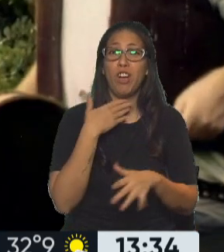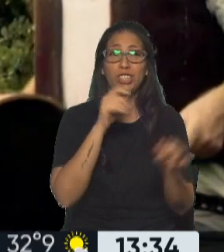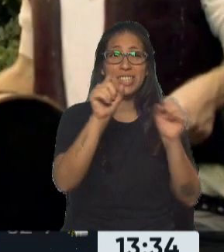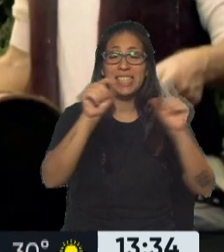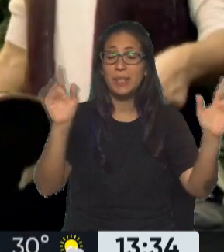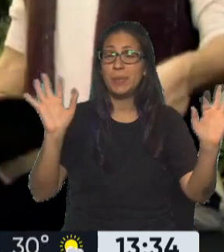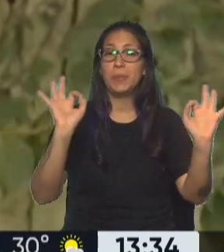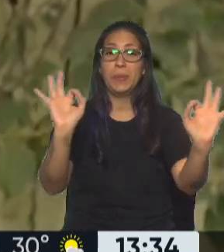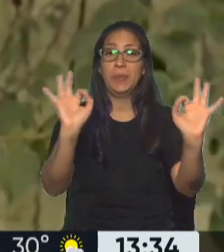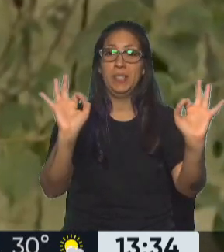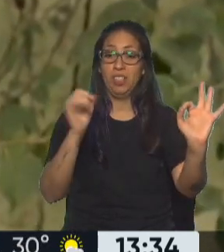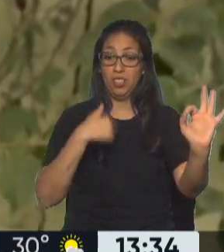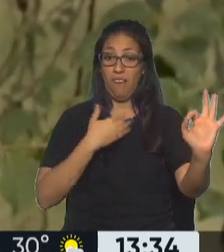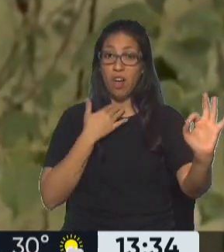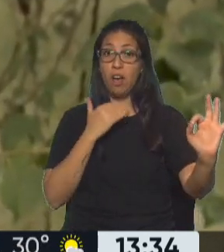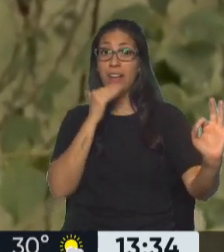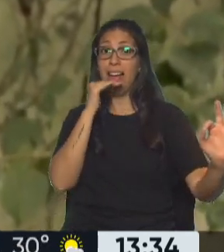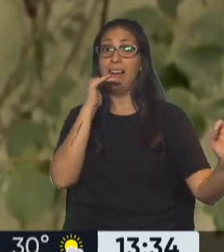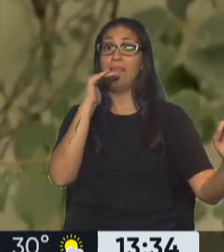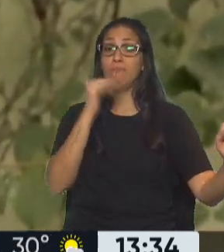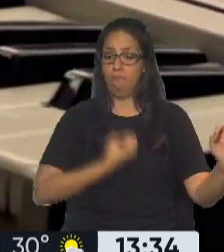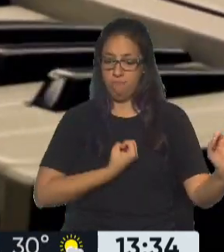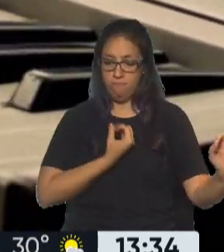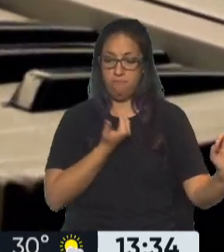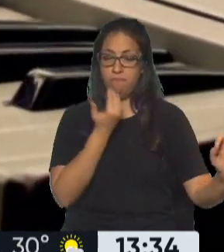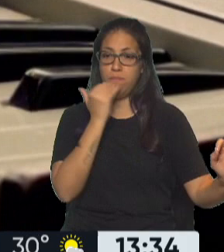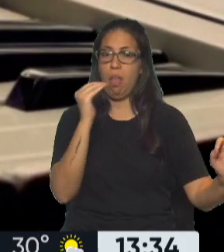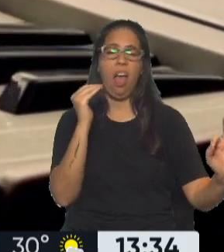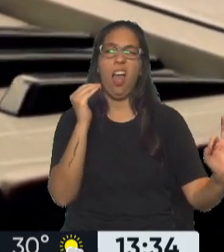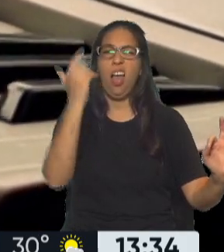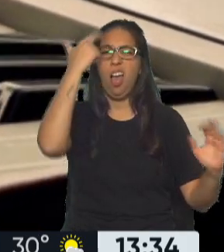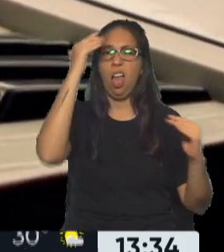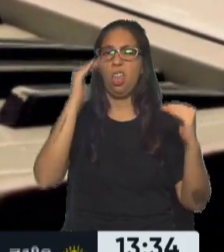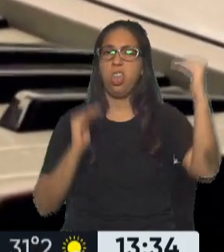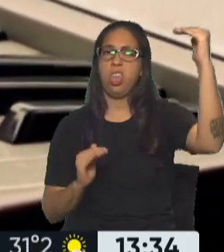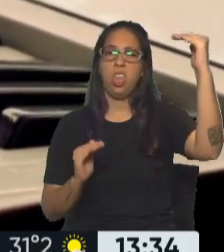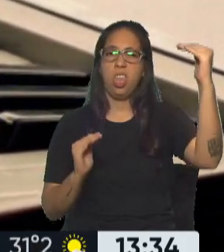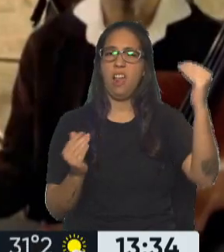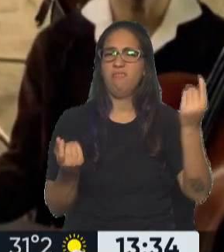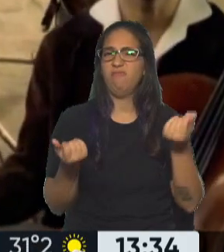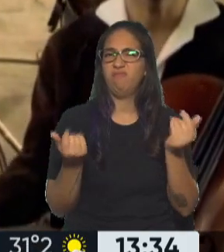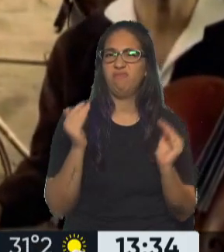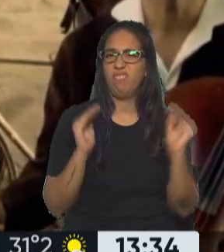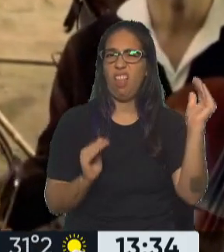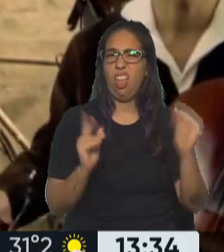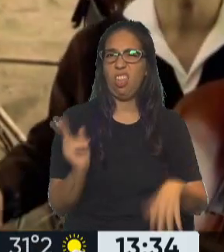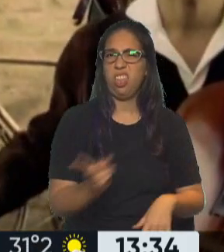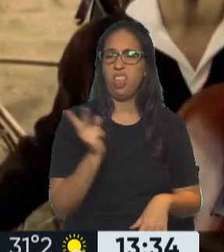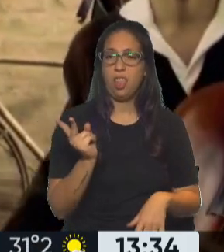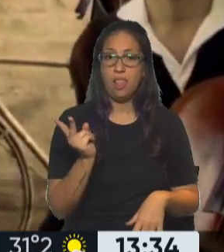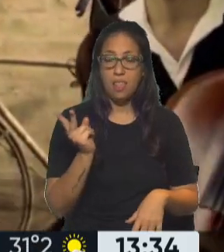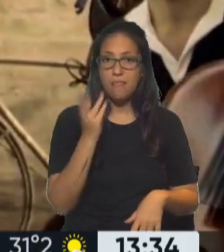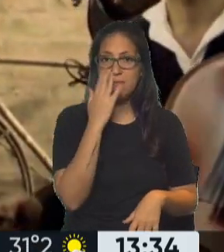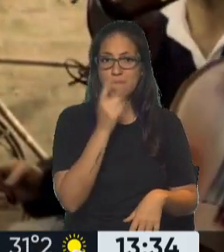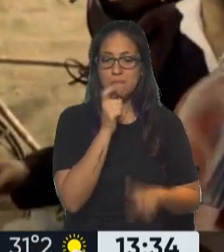entonces sacar mi propia voz siempre parecía que era menos, siempre parecía que no tenía espacio, pero cuando las palabras se pusieron